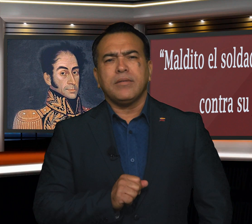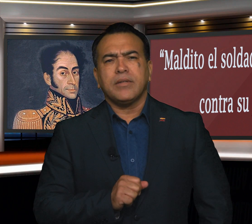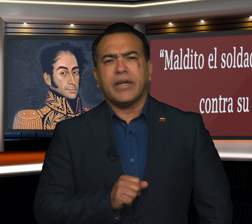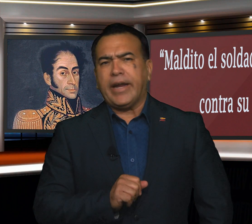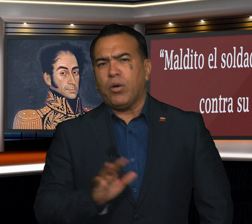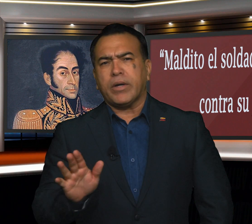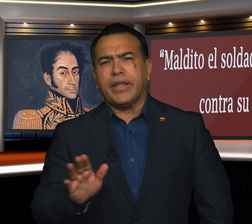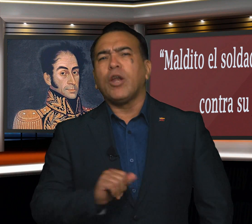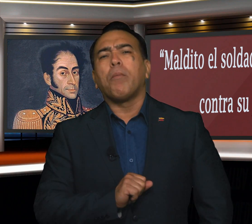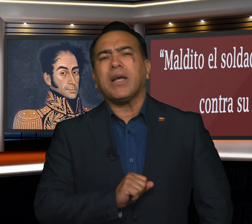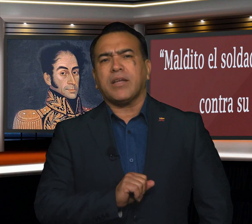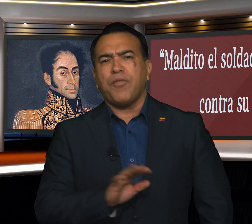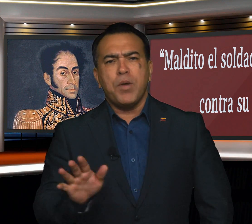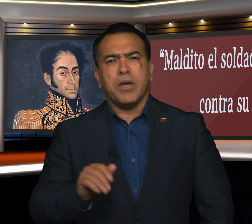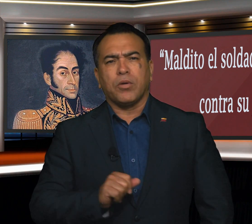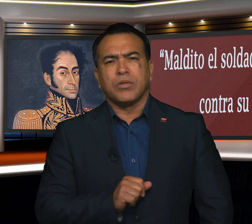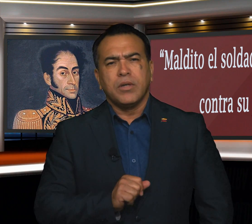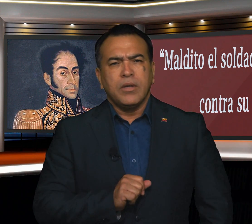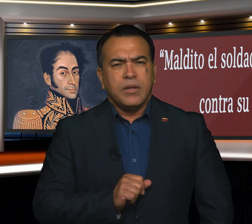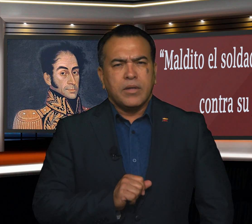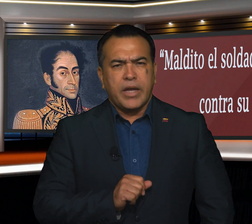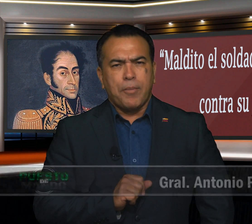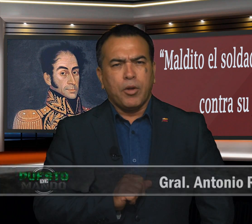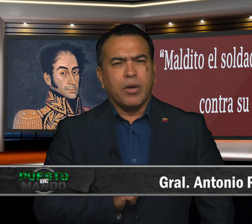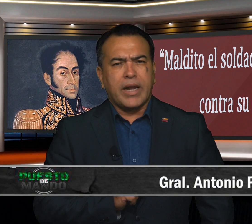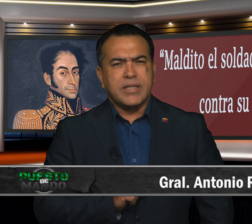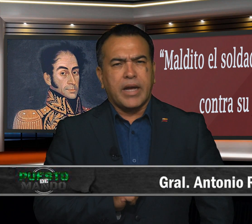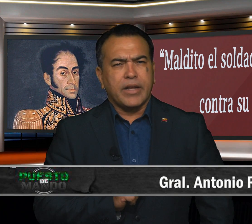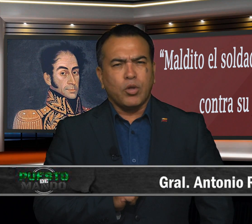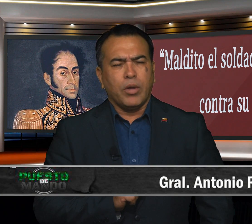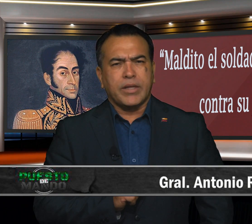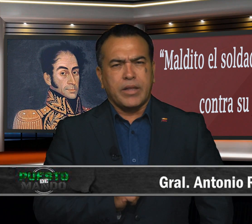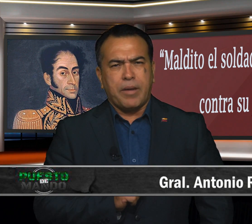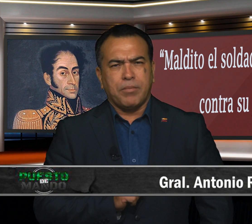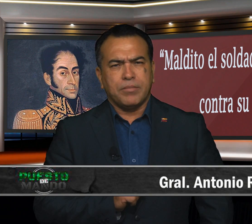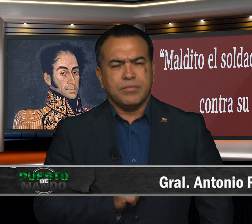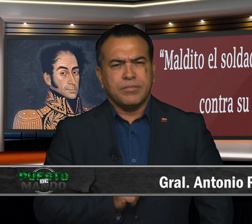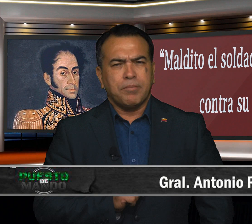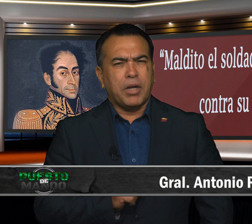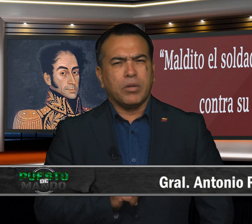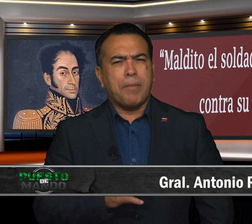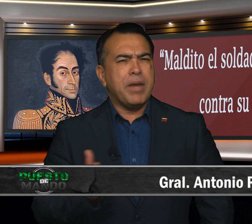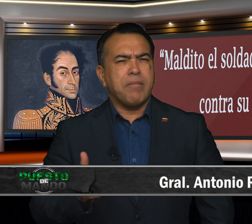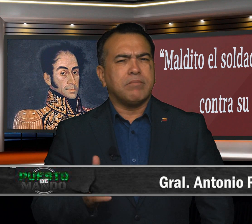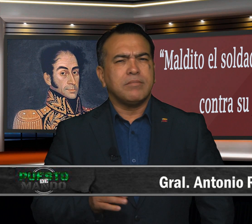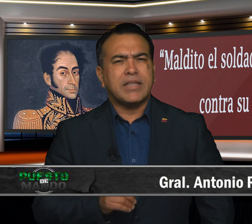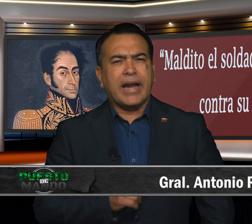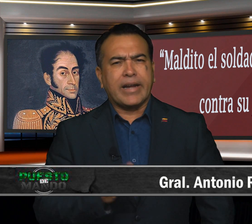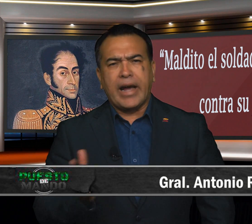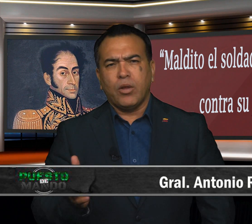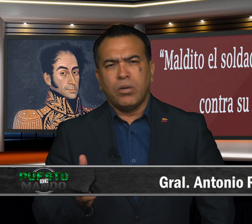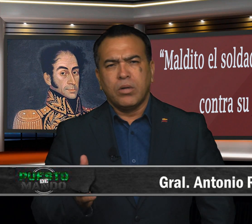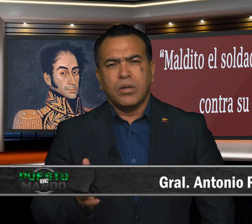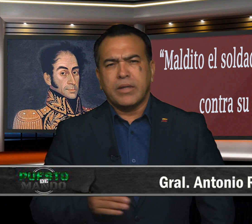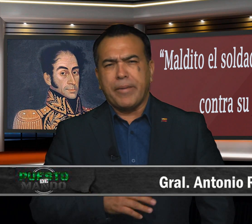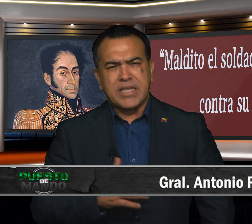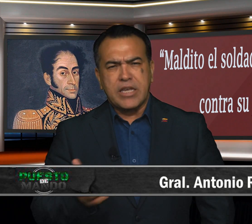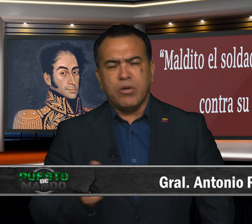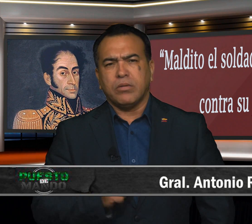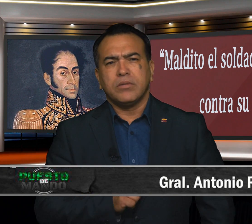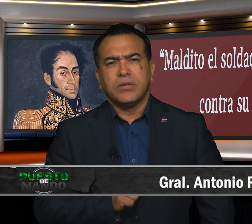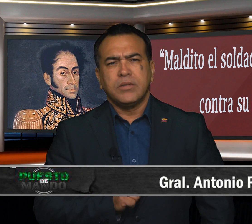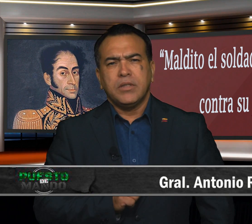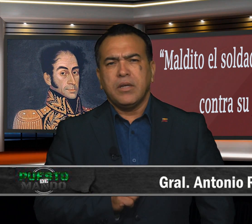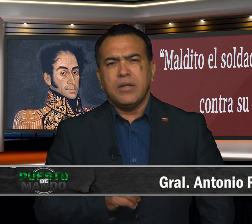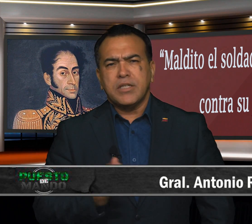programa, creo que de los más efímeros que haya podido realizar en todo este tiempo, pero también cargado de